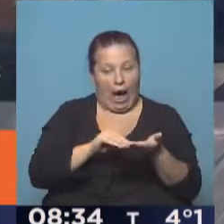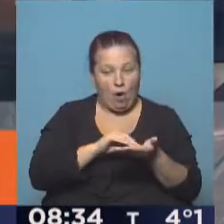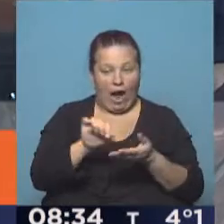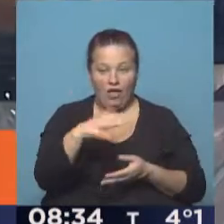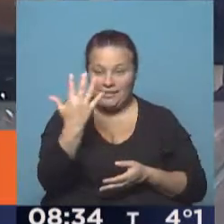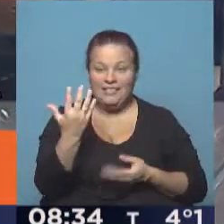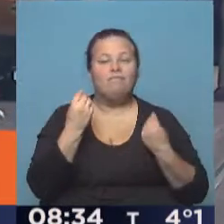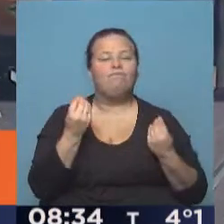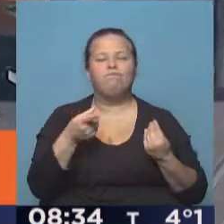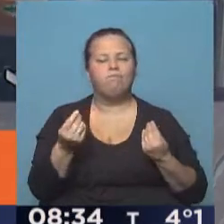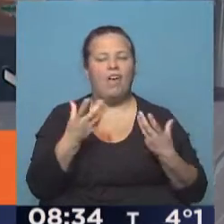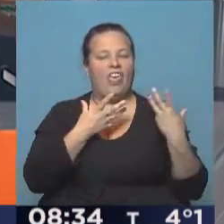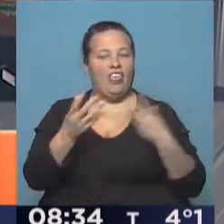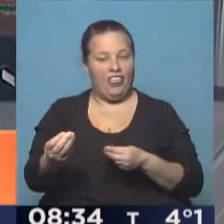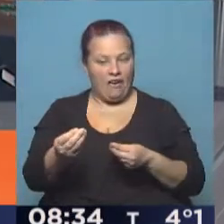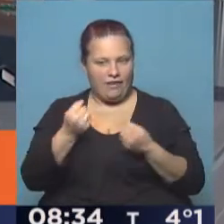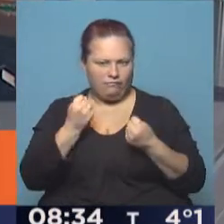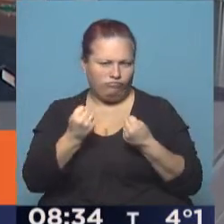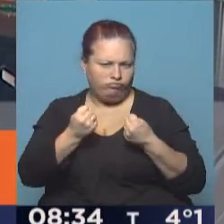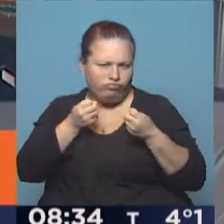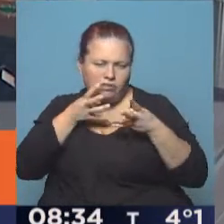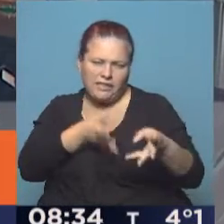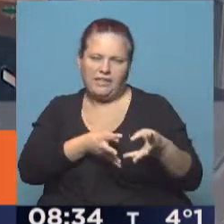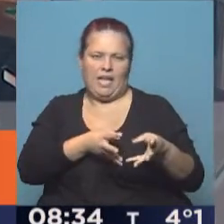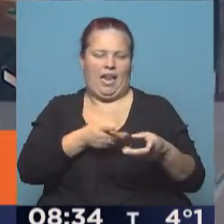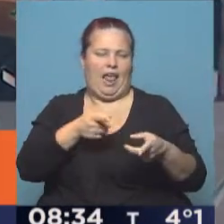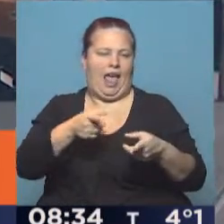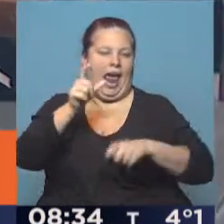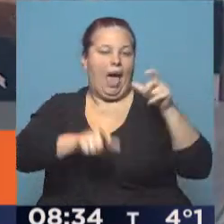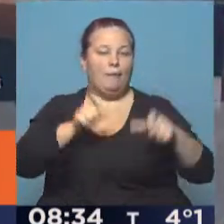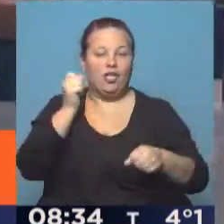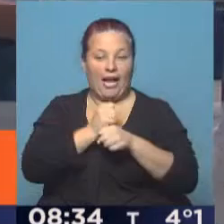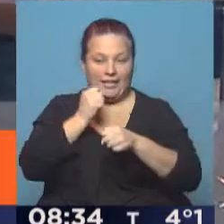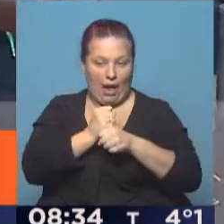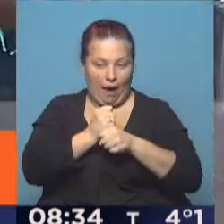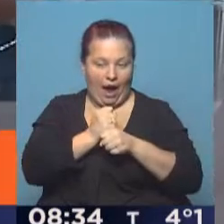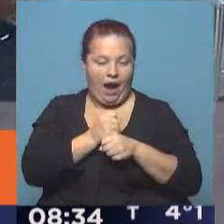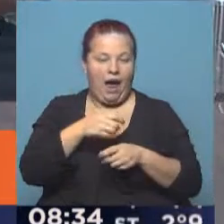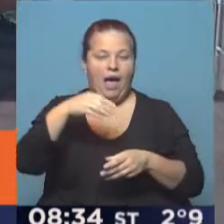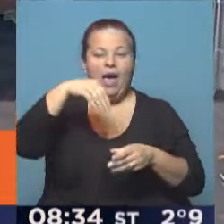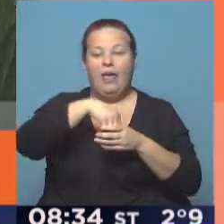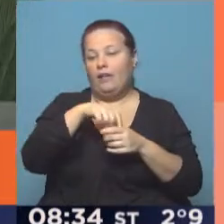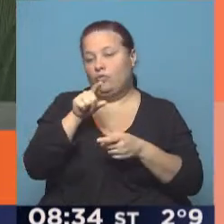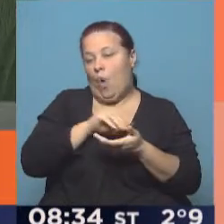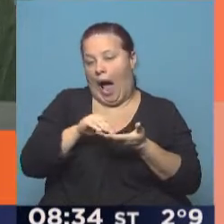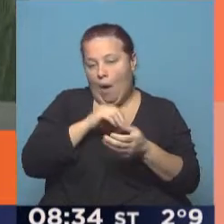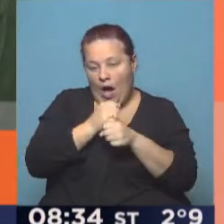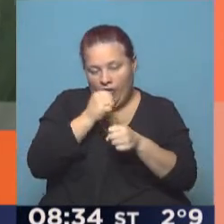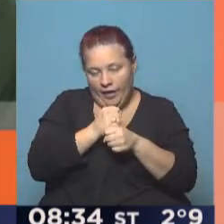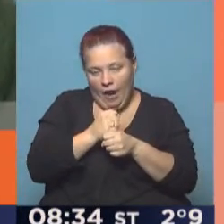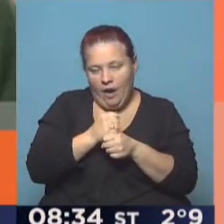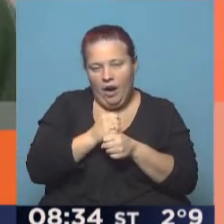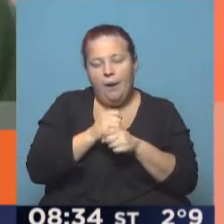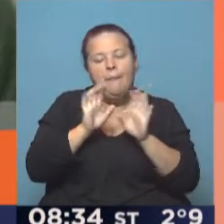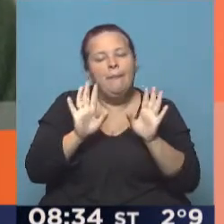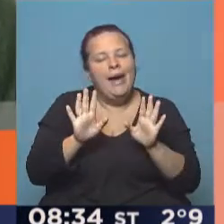que hacían era defender muy aguerridamente trabajadores desde el lugar de abogados laboralistas,